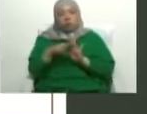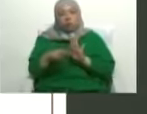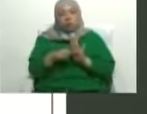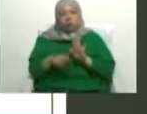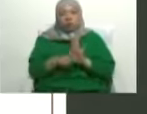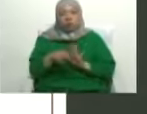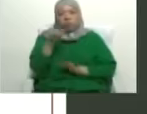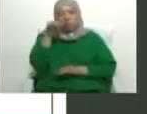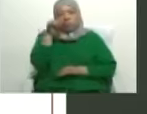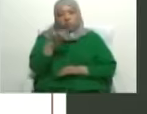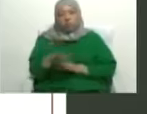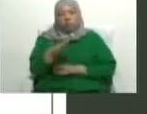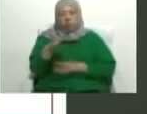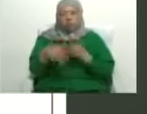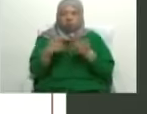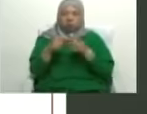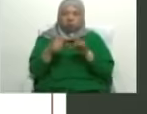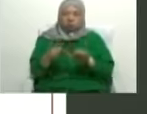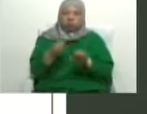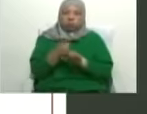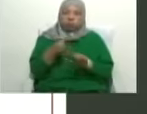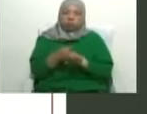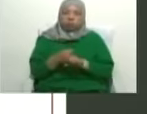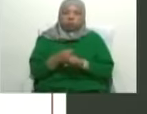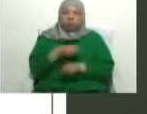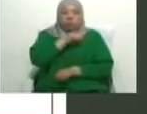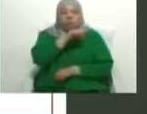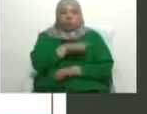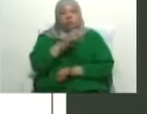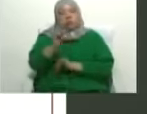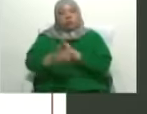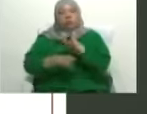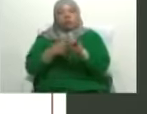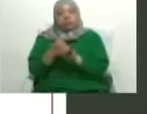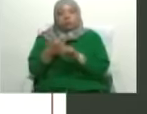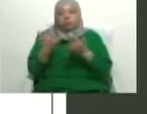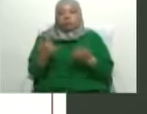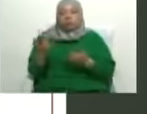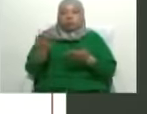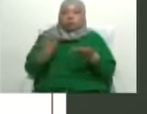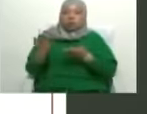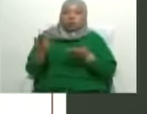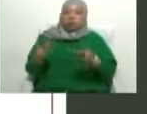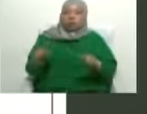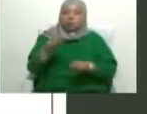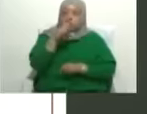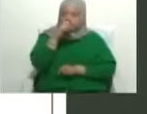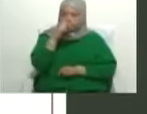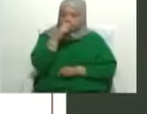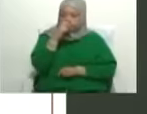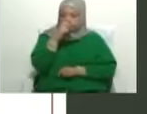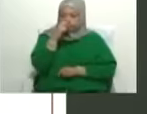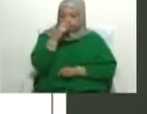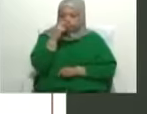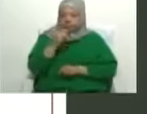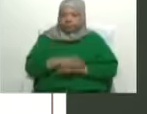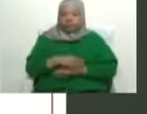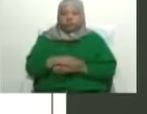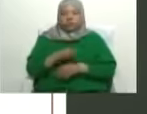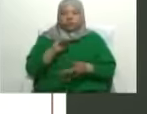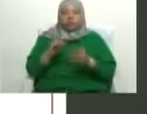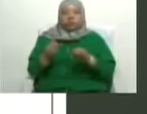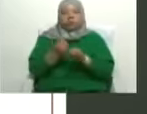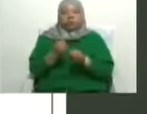legítimo y FAN profesional. Fuerza internacional, más juicios y sanciones. Fuerza moral, unidos,